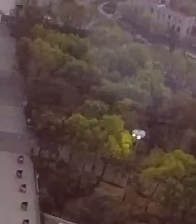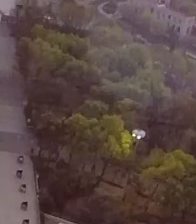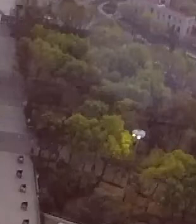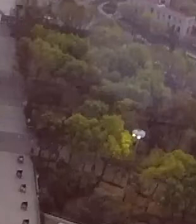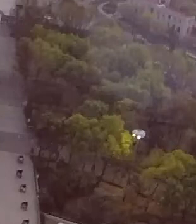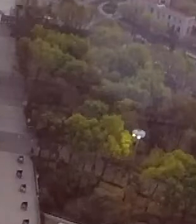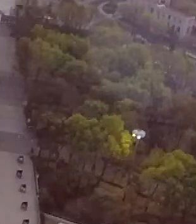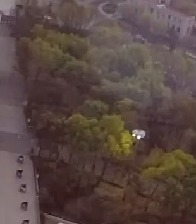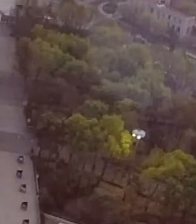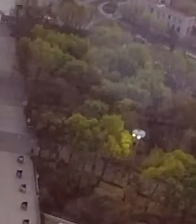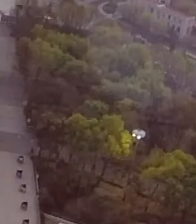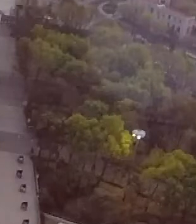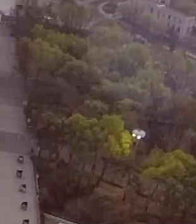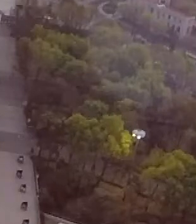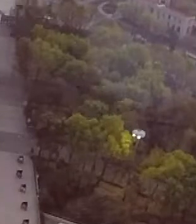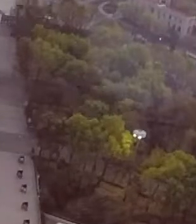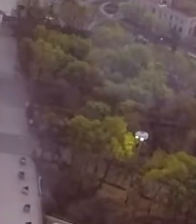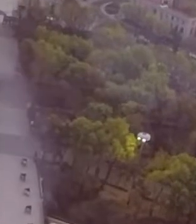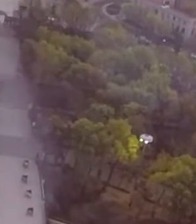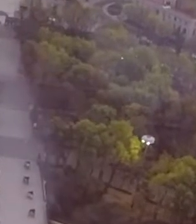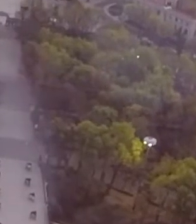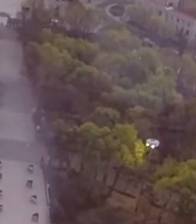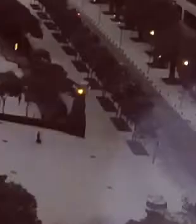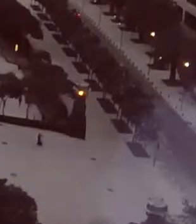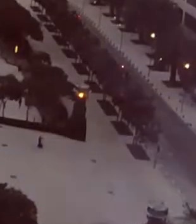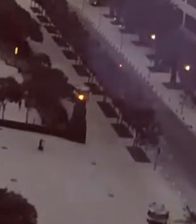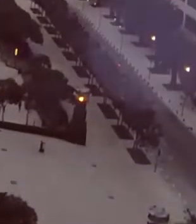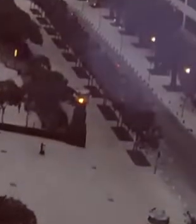detenido? No se puede.